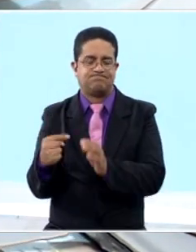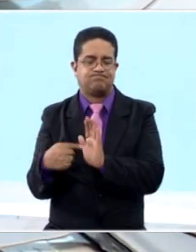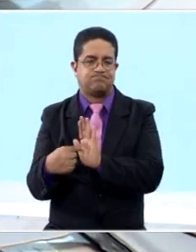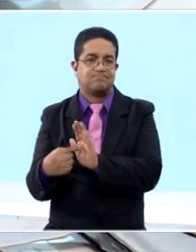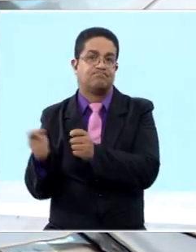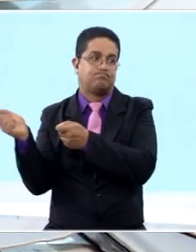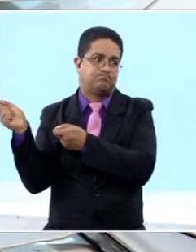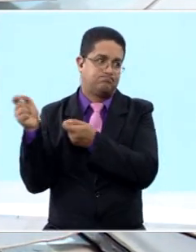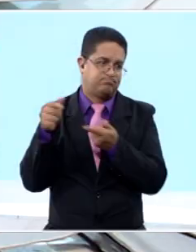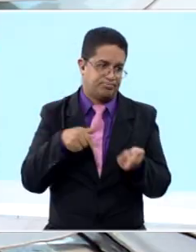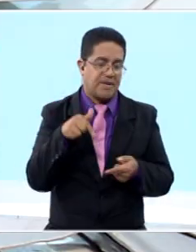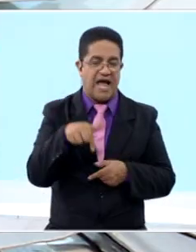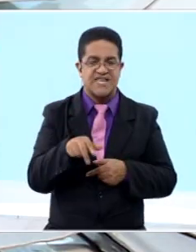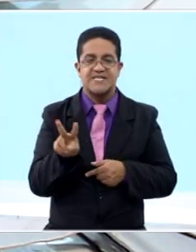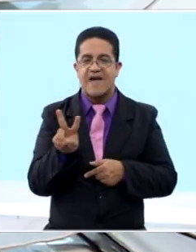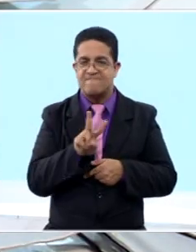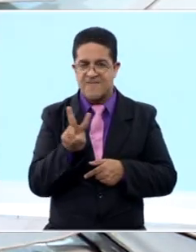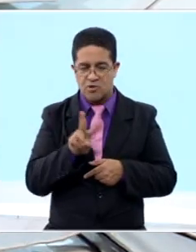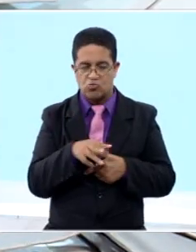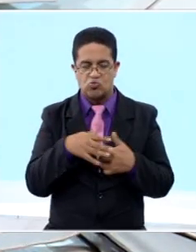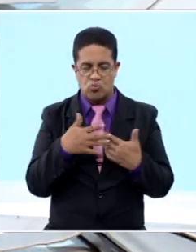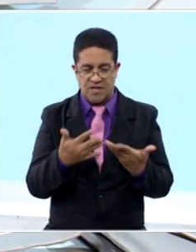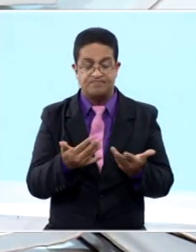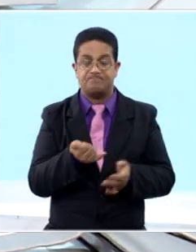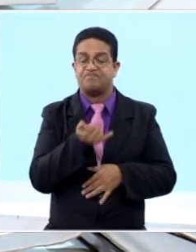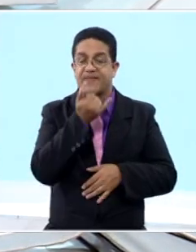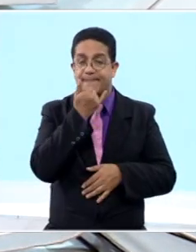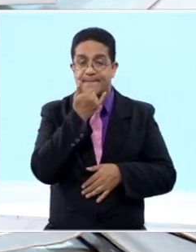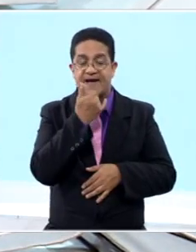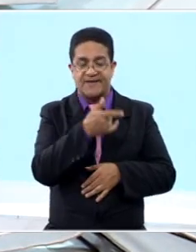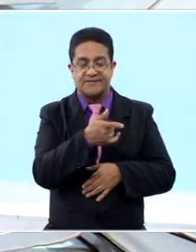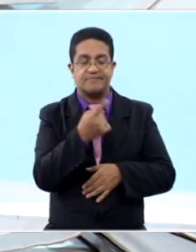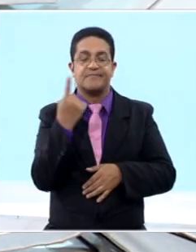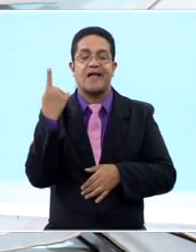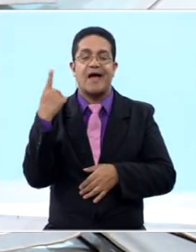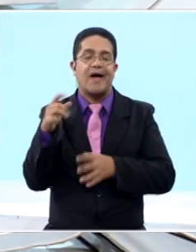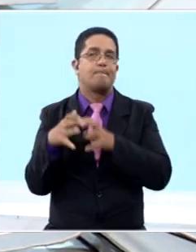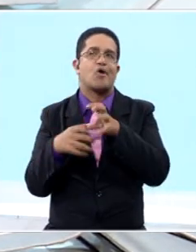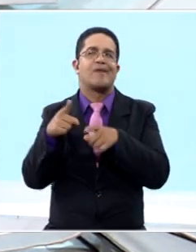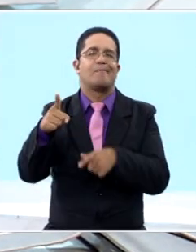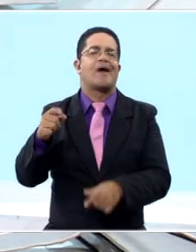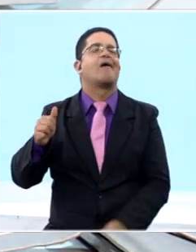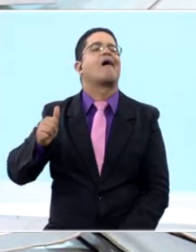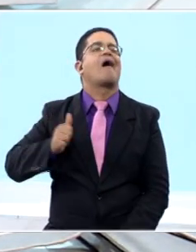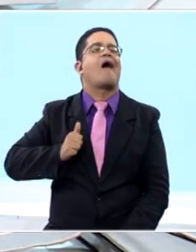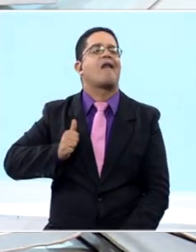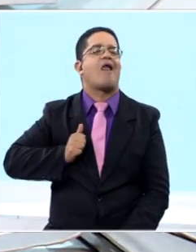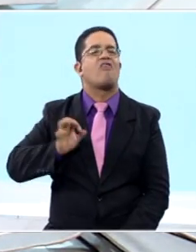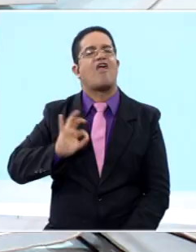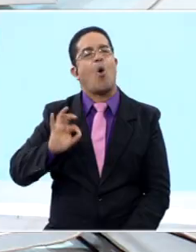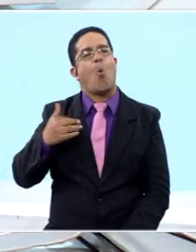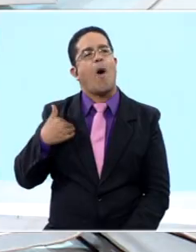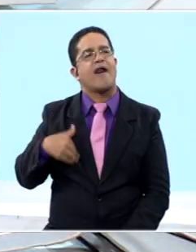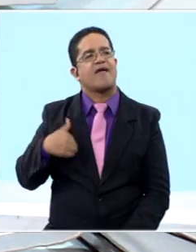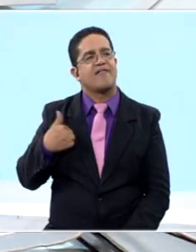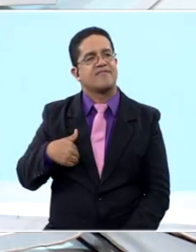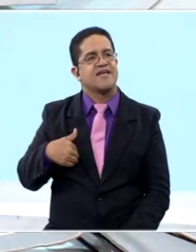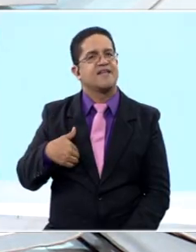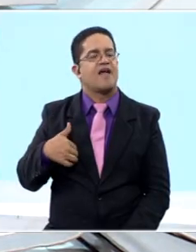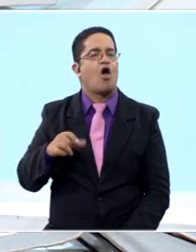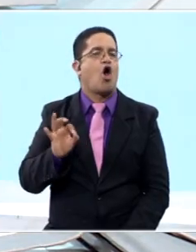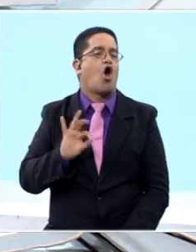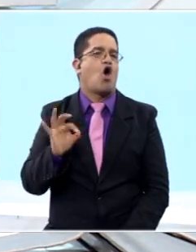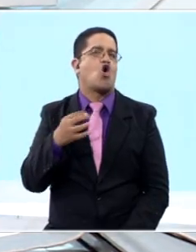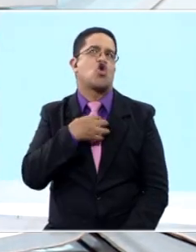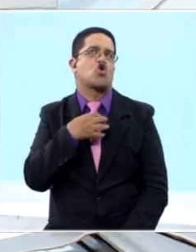a Venezuela. ¿Qué ocurre? Si hay algún problema en el reactor de Canadá o de Argentina, si hay un problema en la importación o